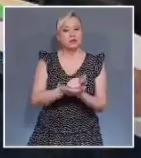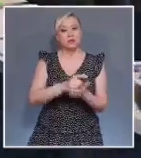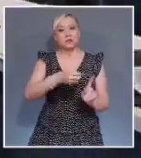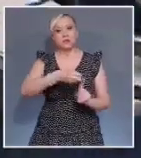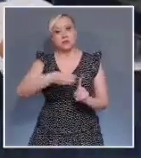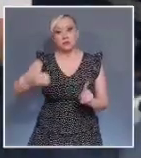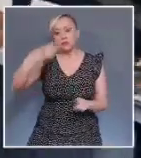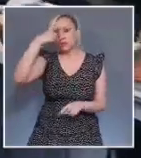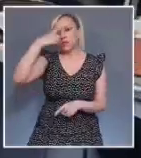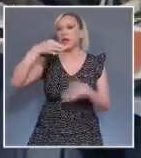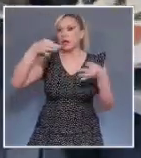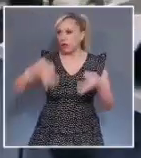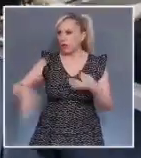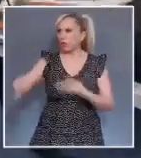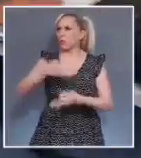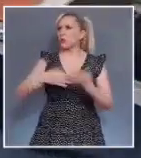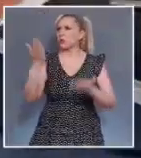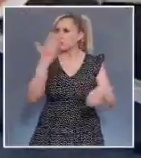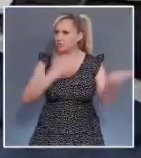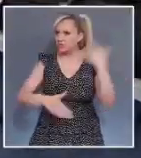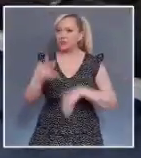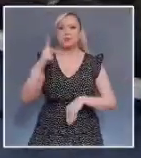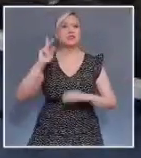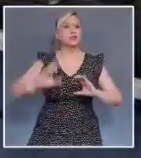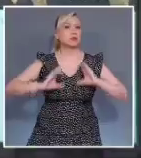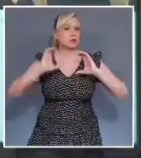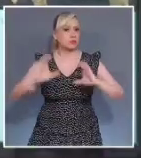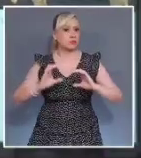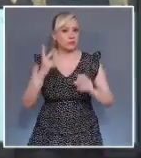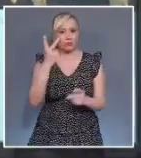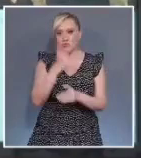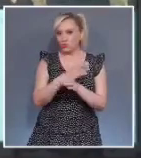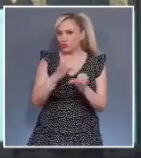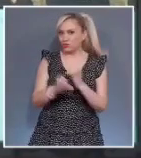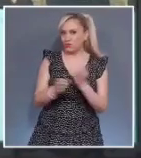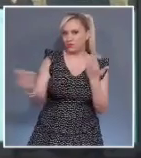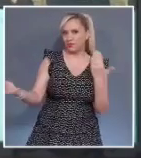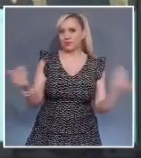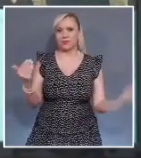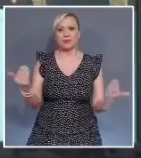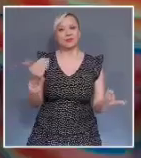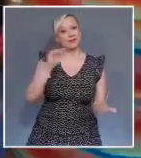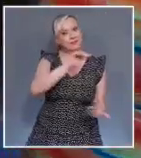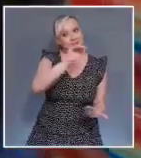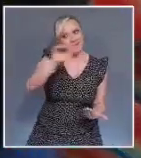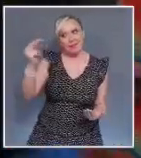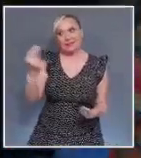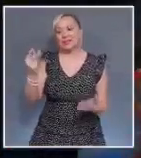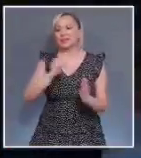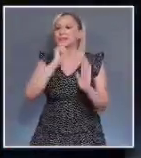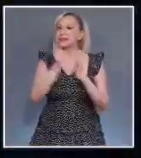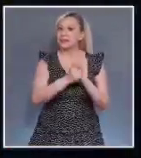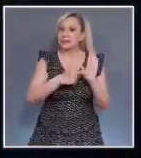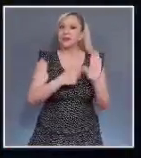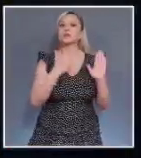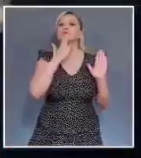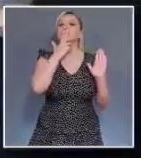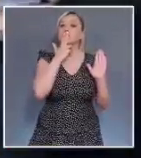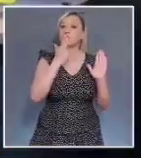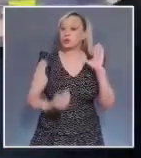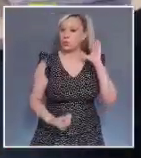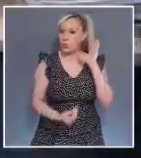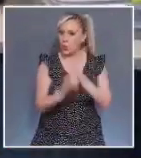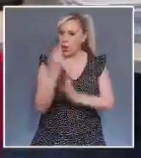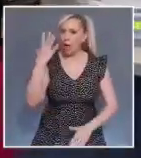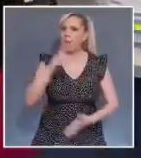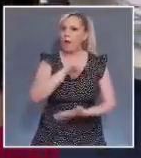auténtica. Llamó a conocer a profundidad y apropiarse del nuevo sistema de justicia laboral que incorporó tribunales que garantizan un